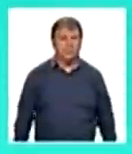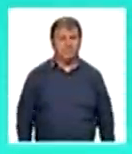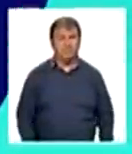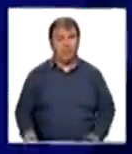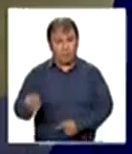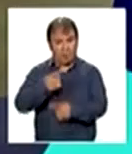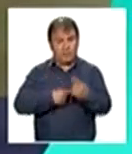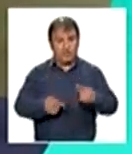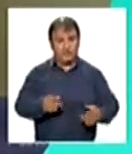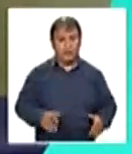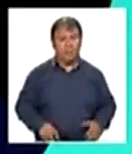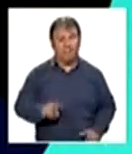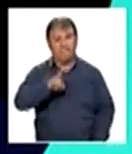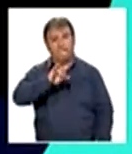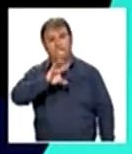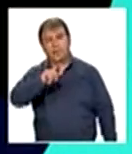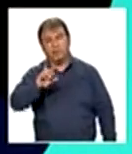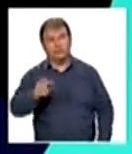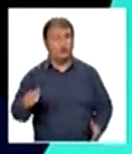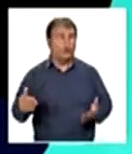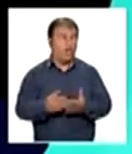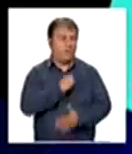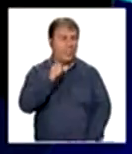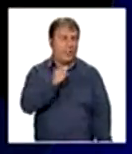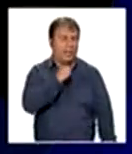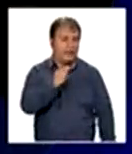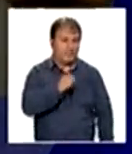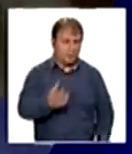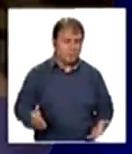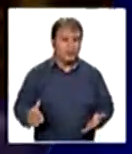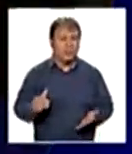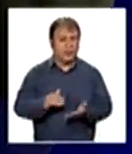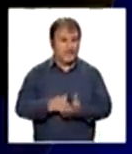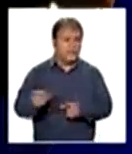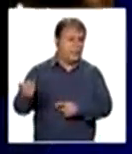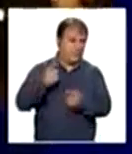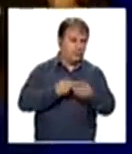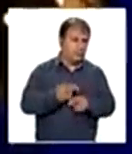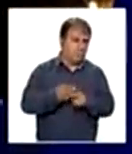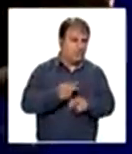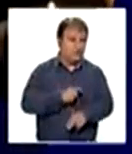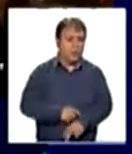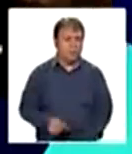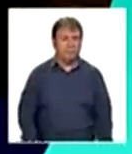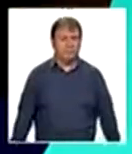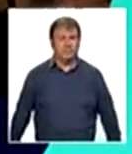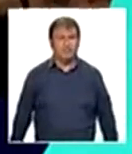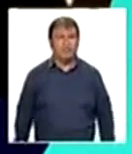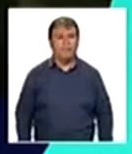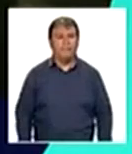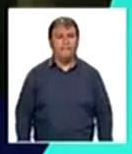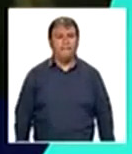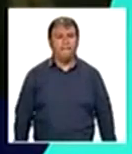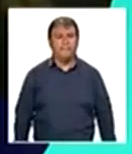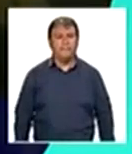Al volver, Víctor Manuel estrena la canción con Bad Bunny. Regresamos en segundos.